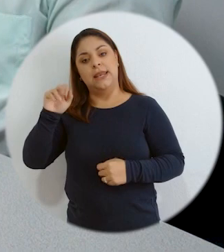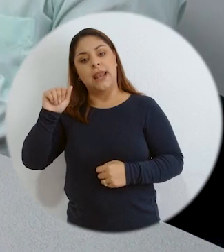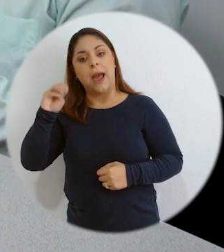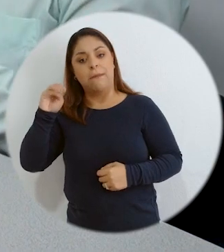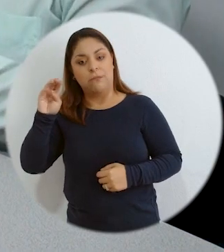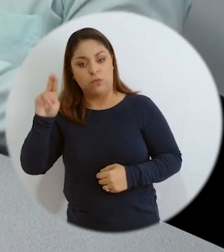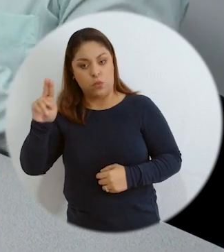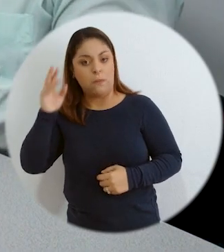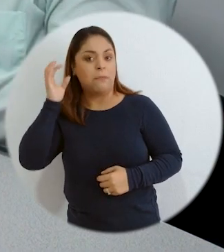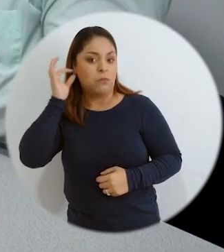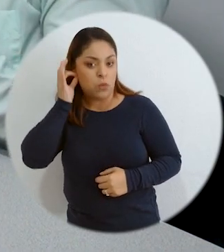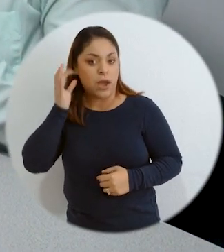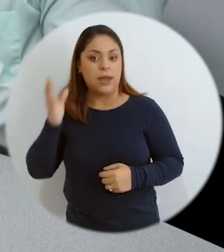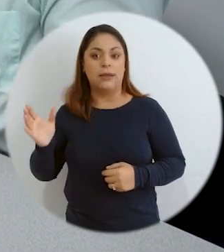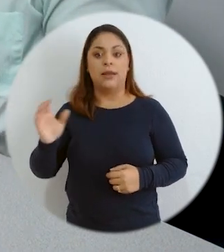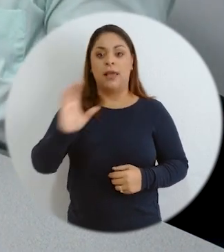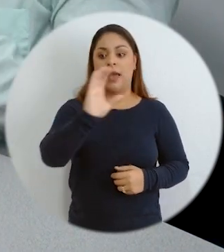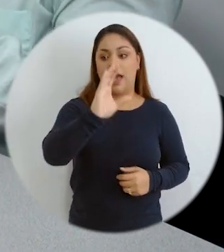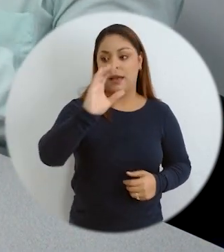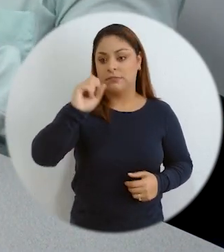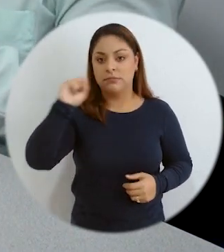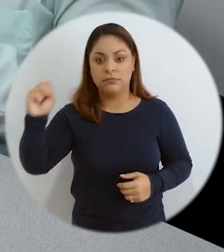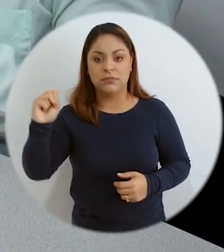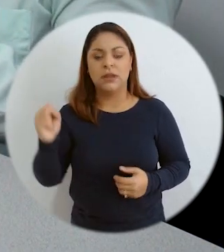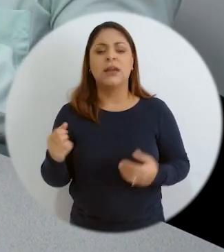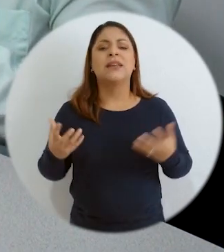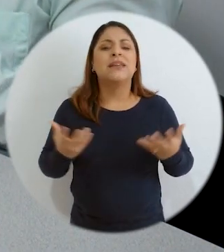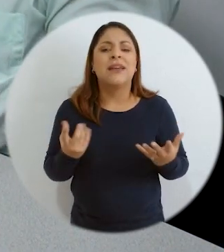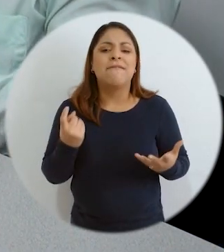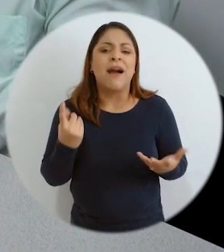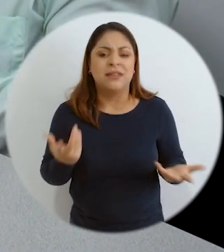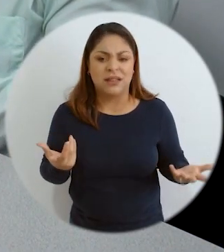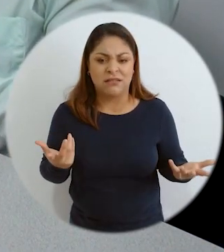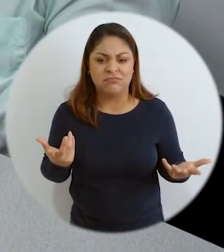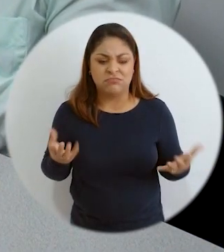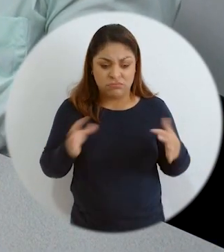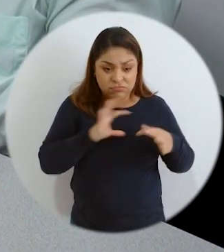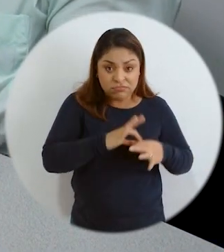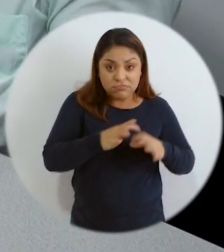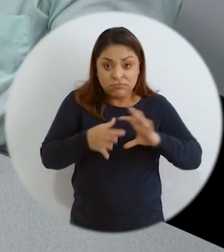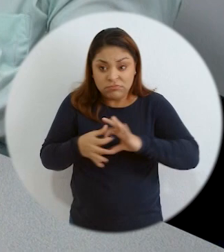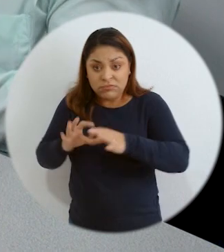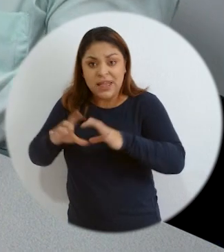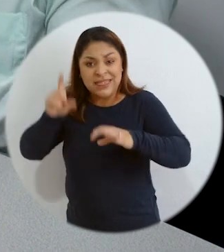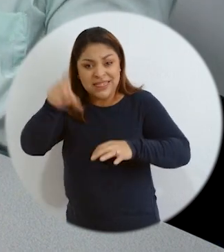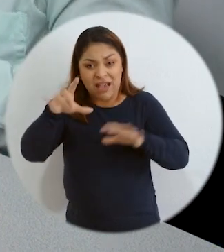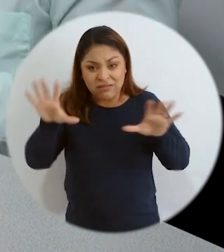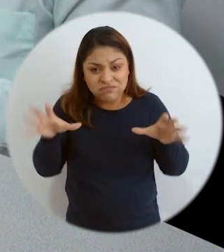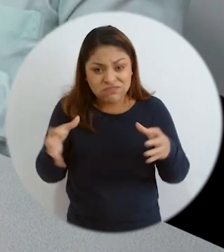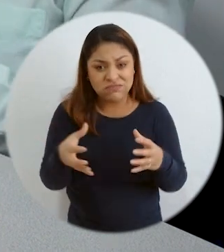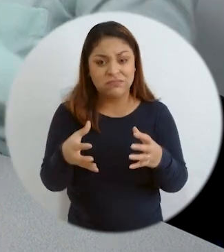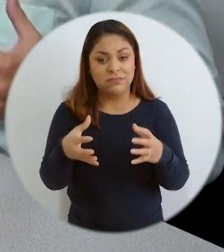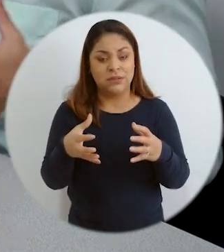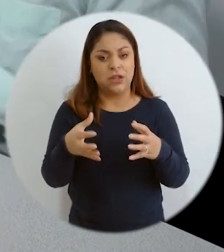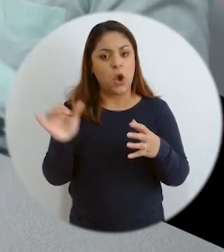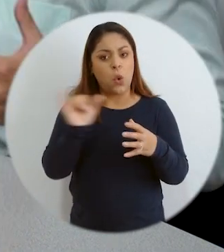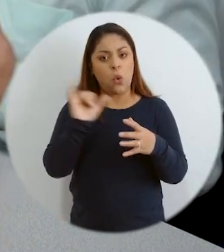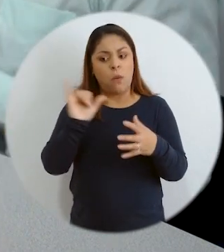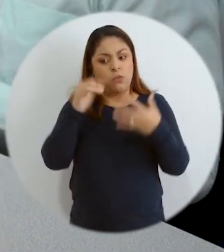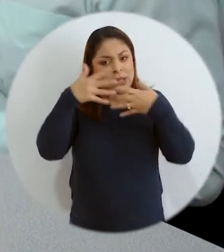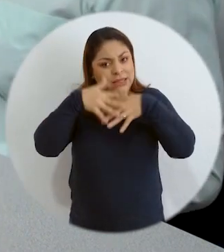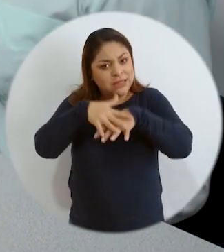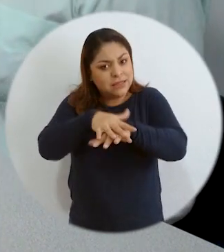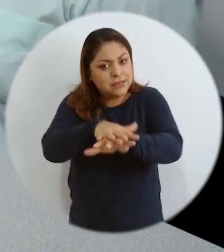temas de mujer, la propia Caja del Seguro Social, en fin. ¿Qué hace falta? Articular. que exista una visión